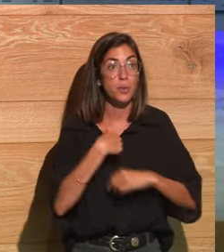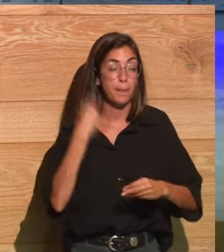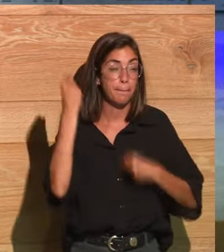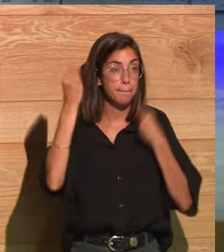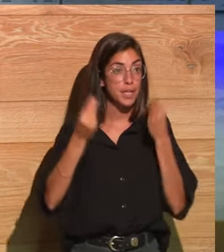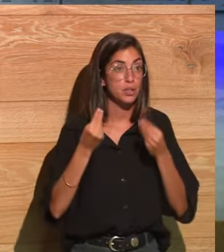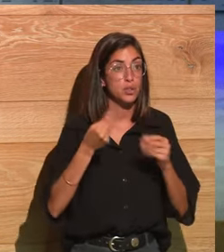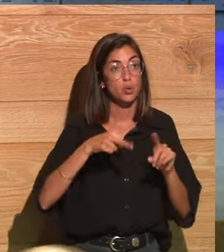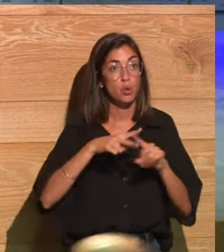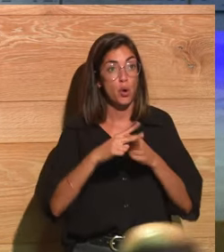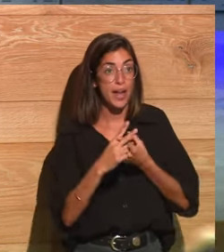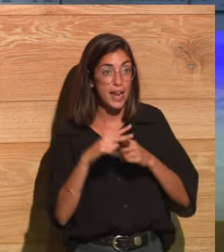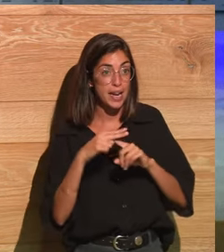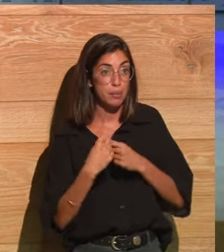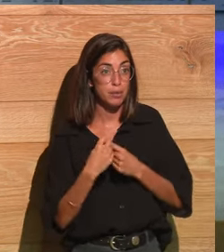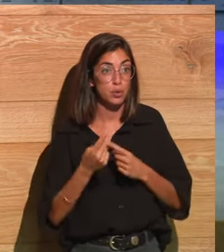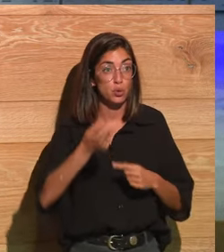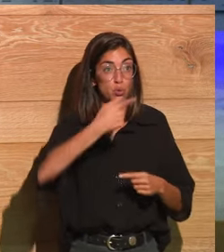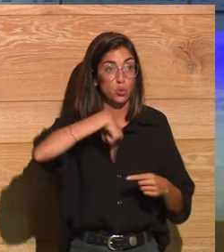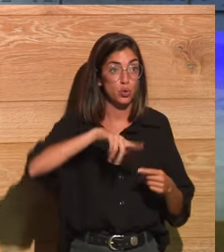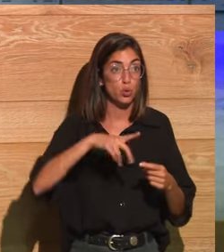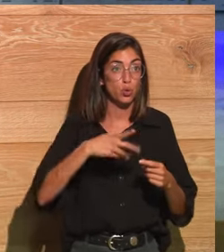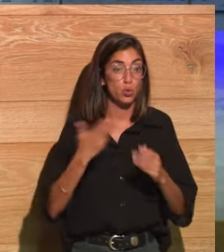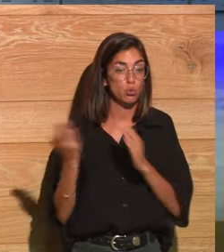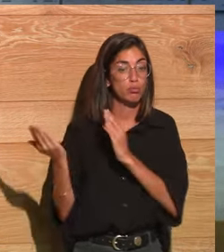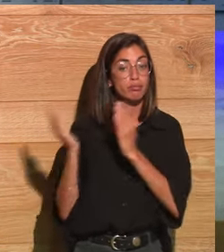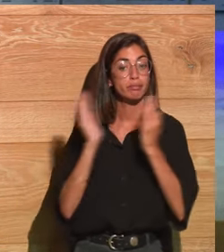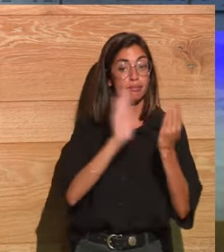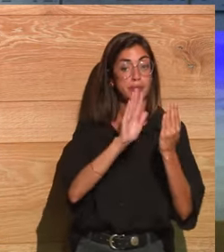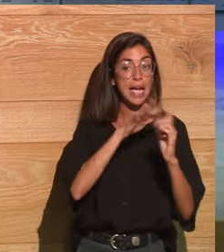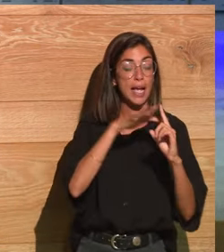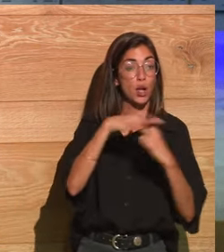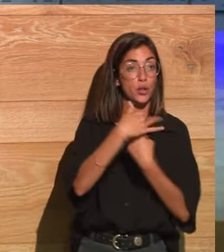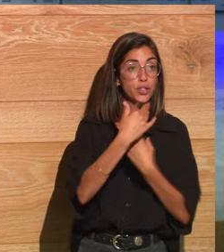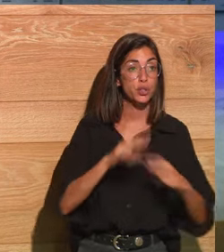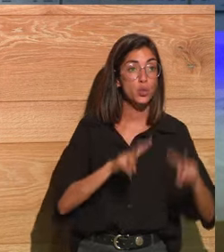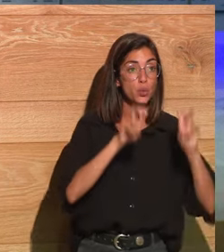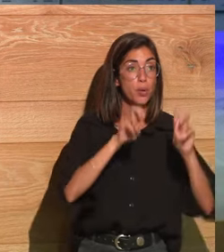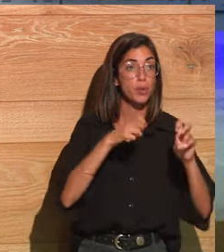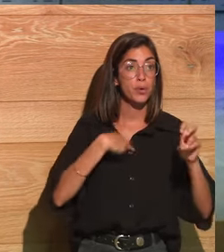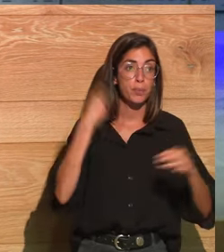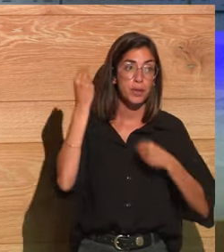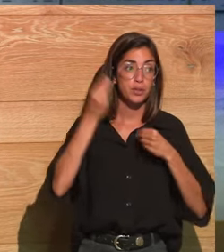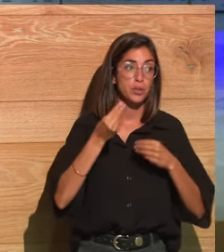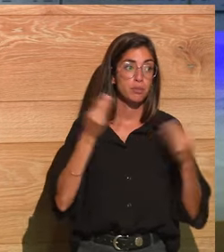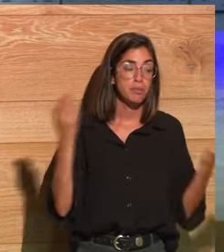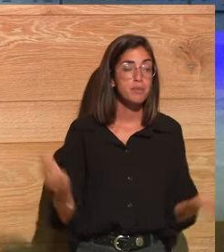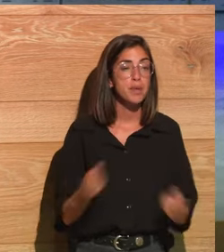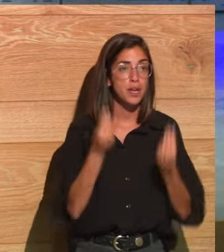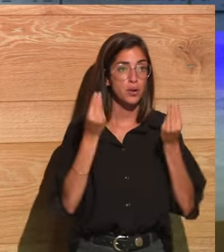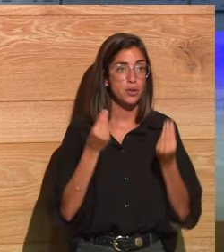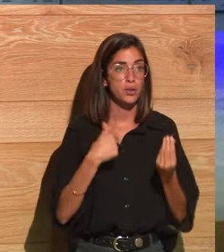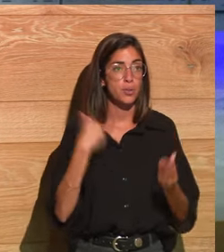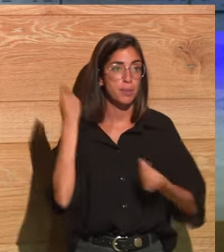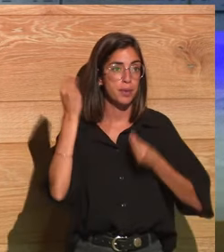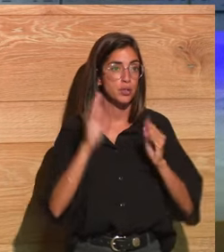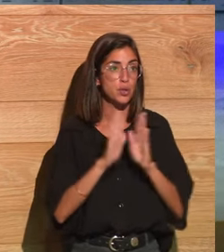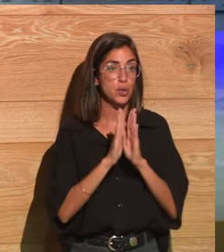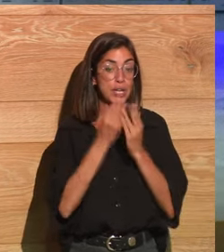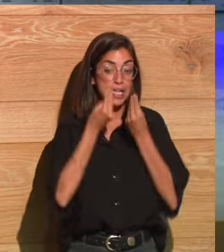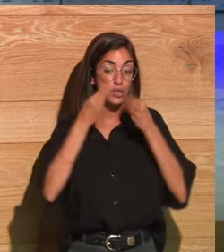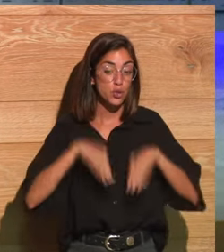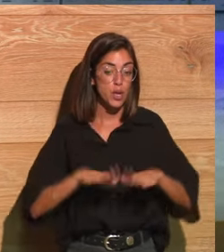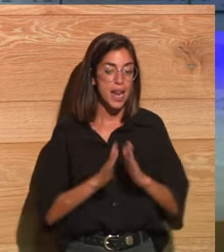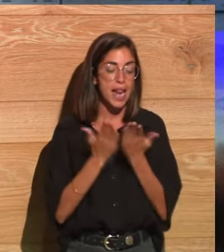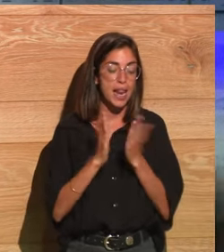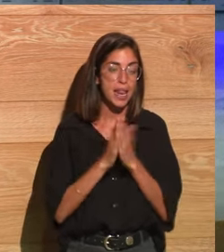caja de herramientas que tenemos para enfrentarnos a un nuevo contexto es mucho mayor. Y yo creo que es un poco la historia de Homo Imperfectus, que nos enseña que